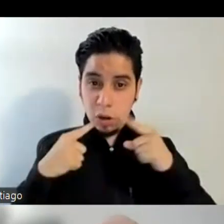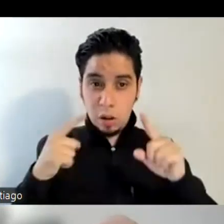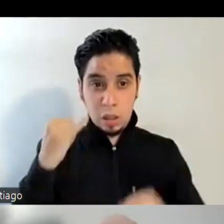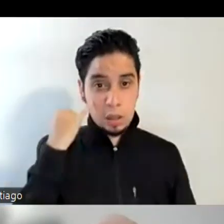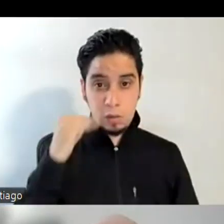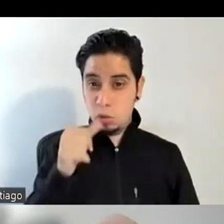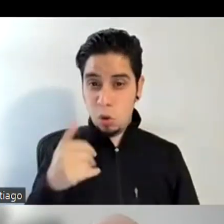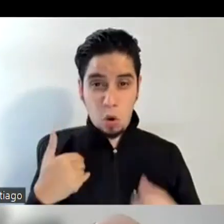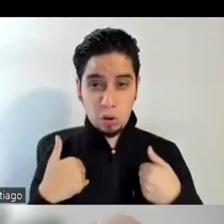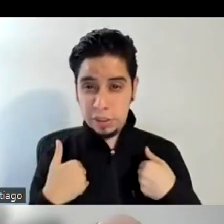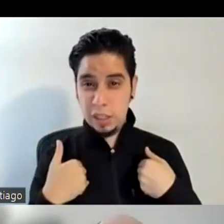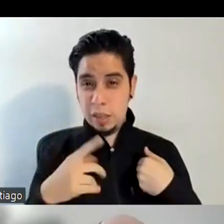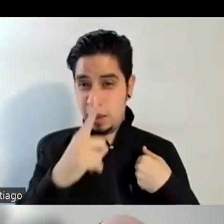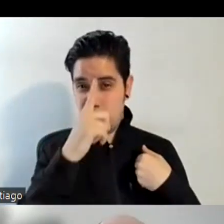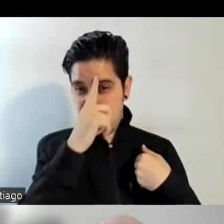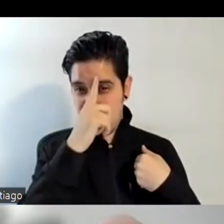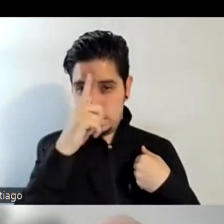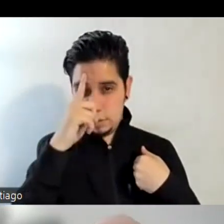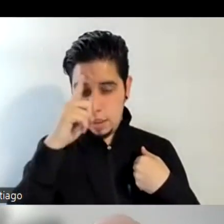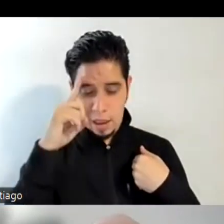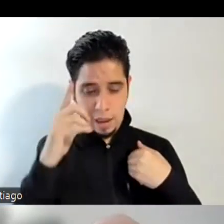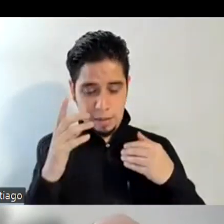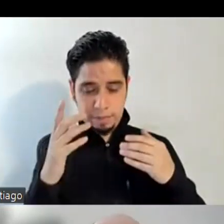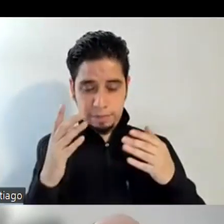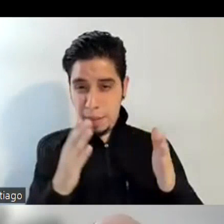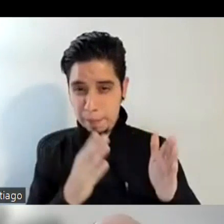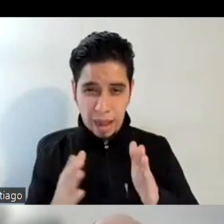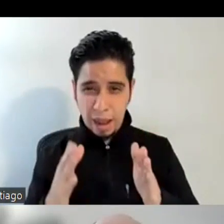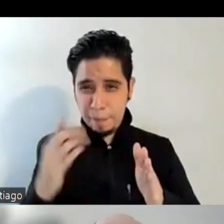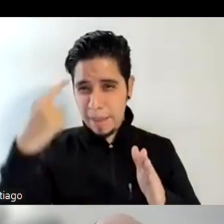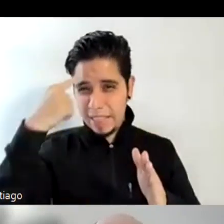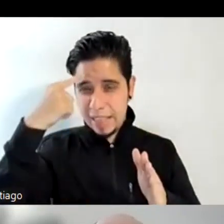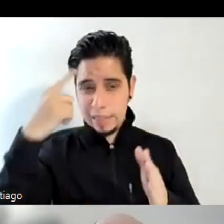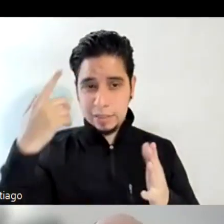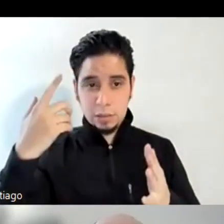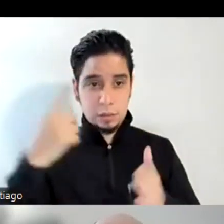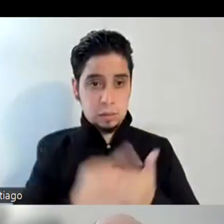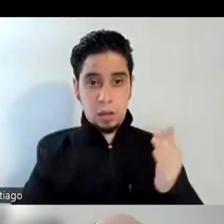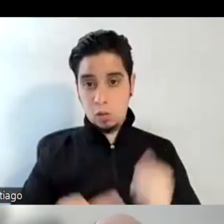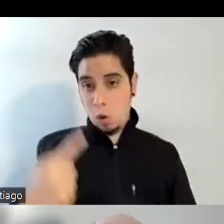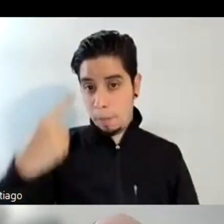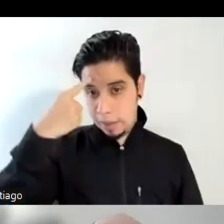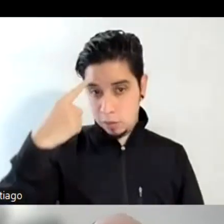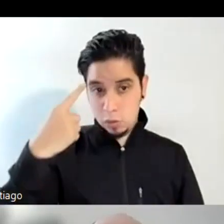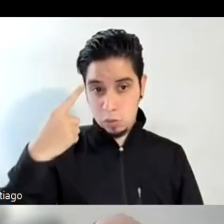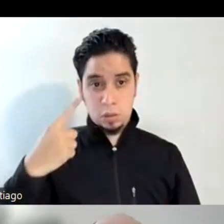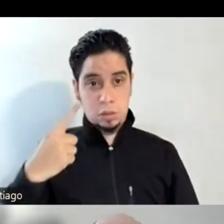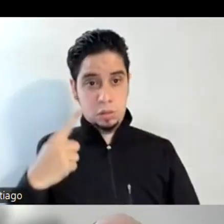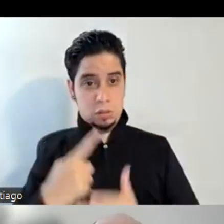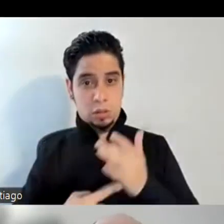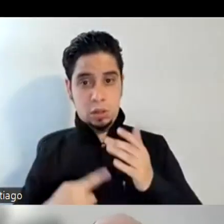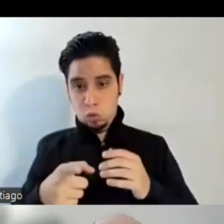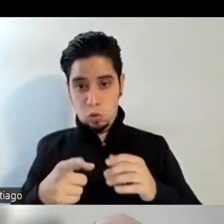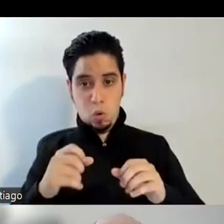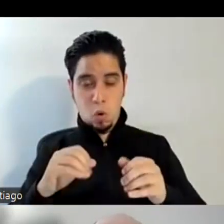tienes esa división o esa organización en la cabeza, que yo creo que es también una de las cosas que le puedes pasar a